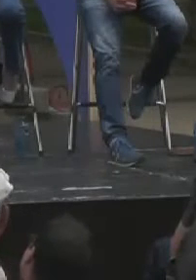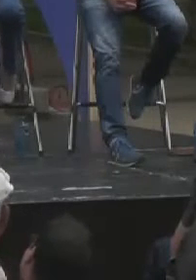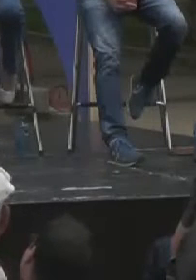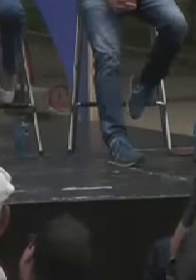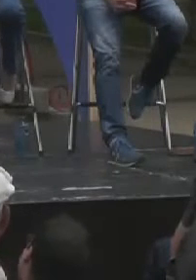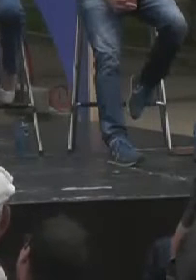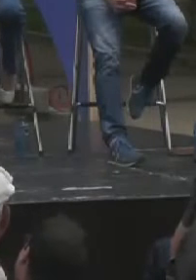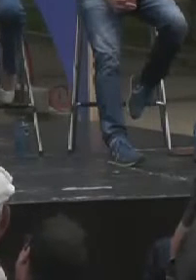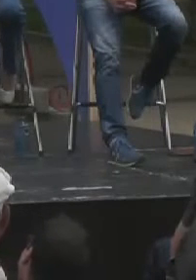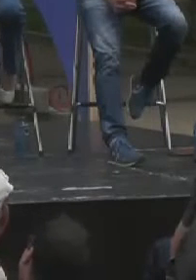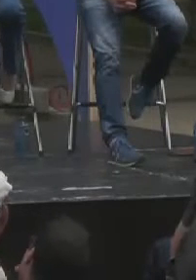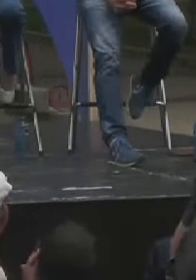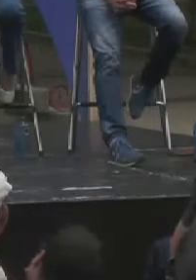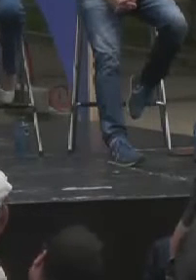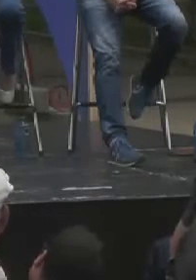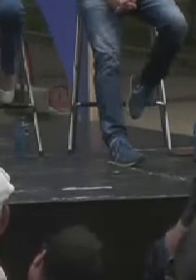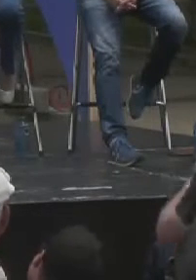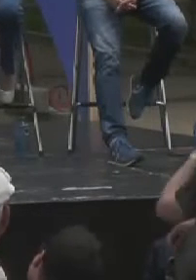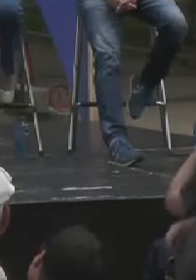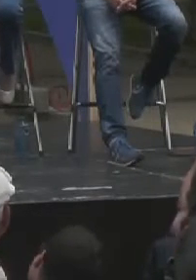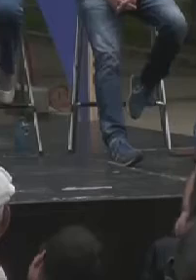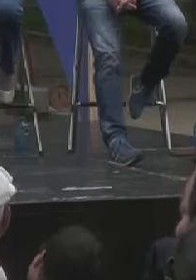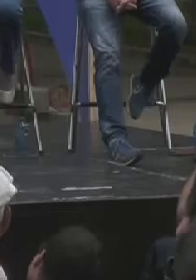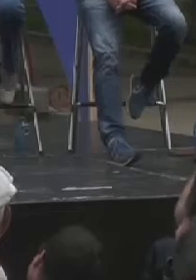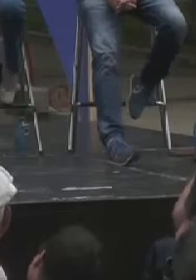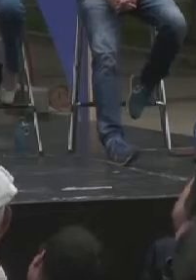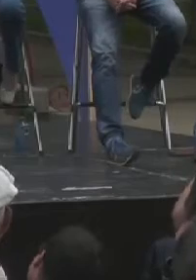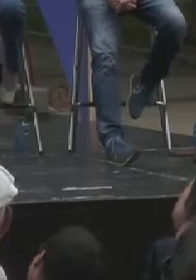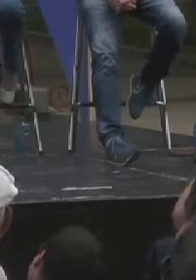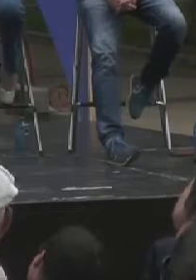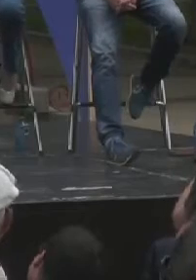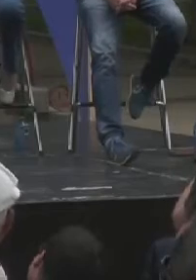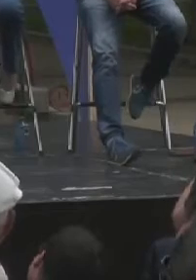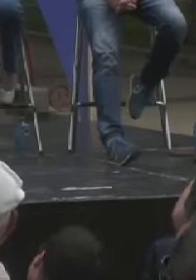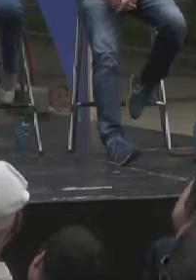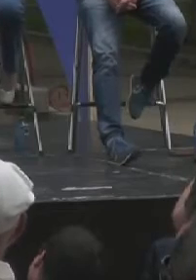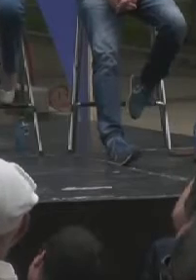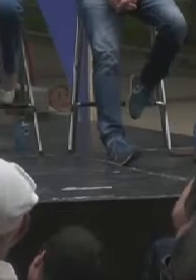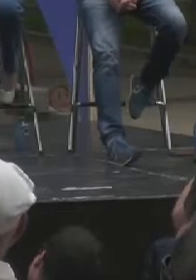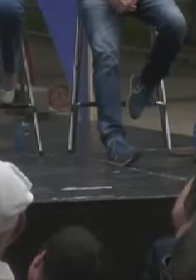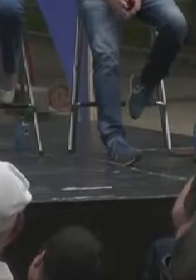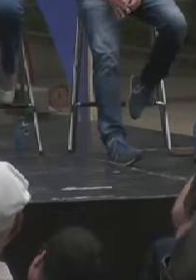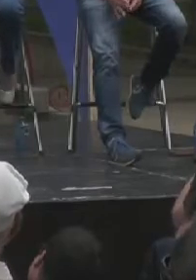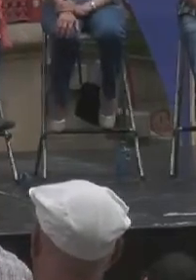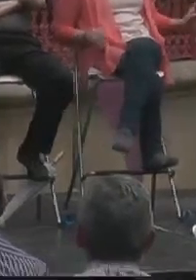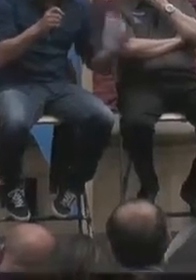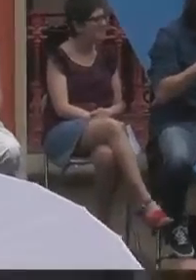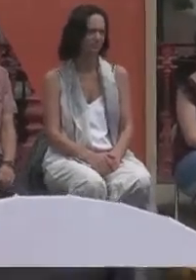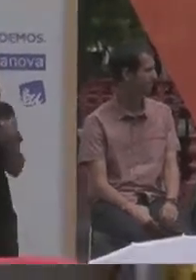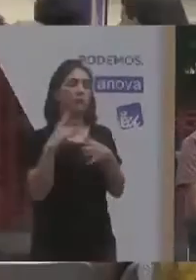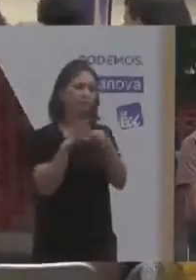situación de emerxencia social non está a cousa para coñas, non está a cousa para purezas, e sabemos que é mellor unha